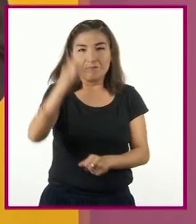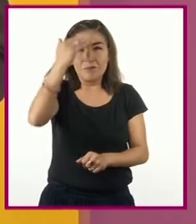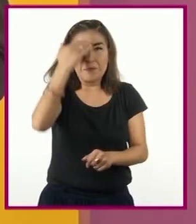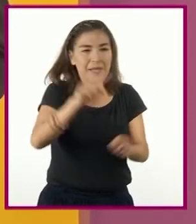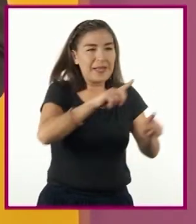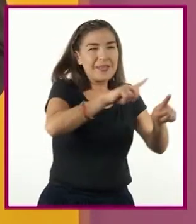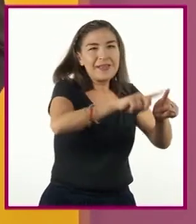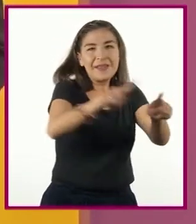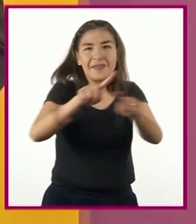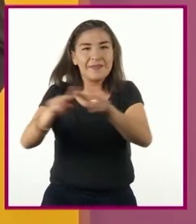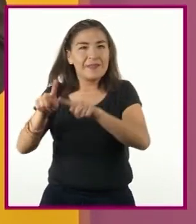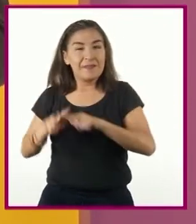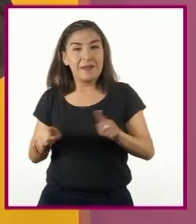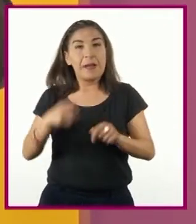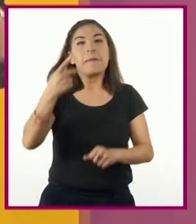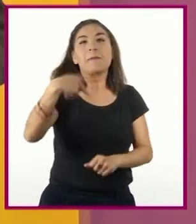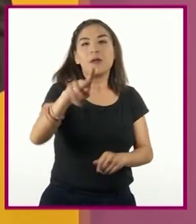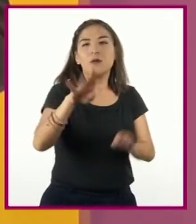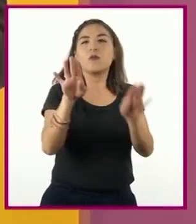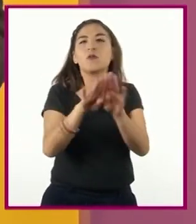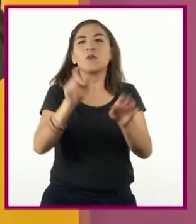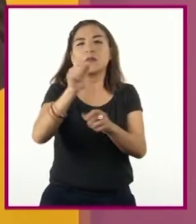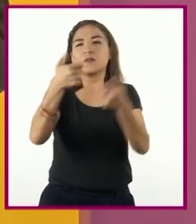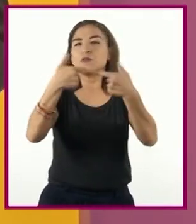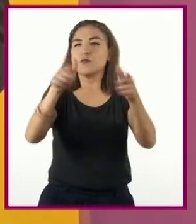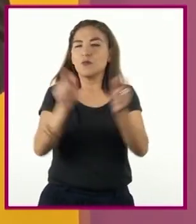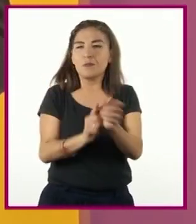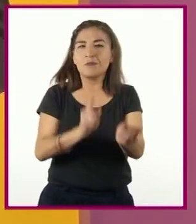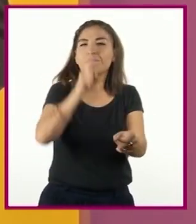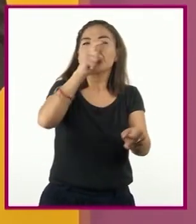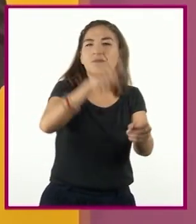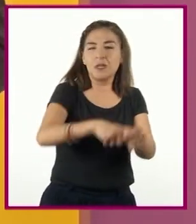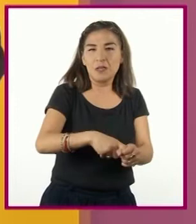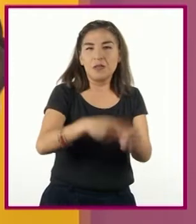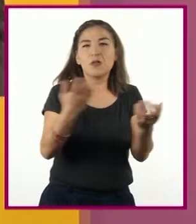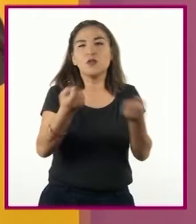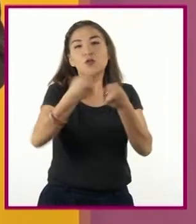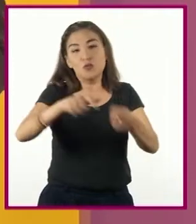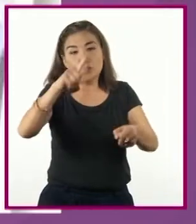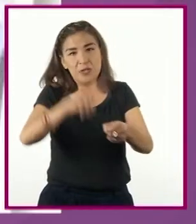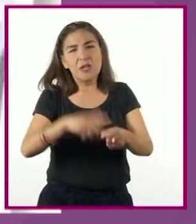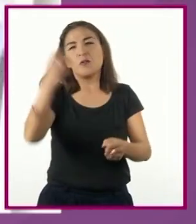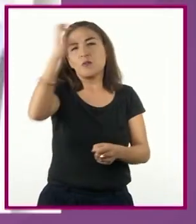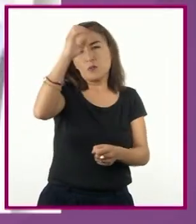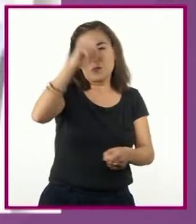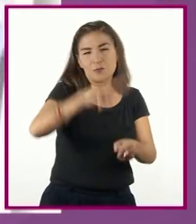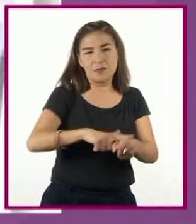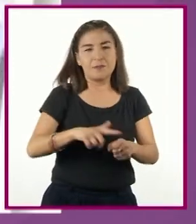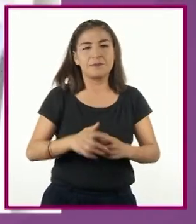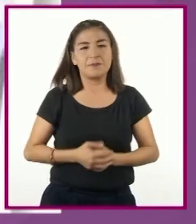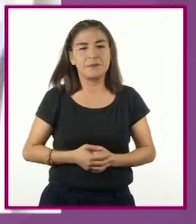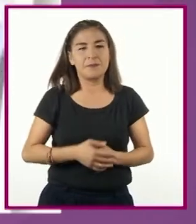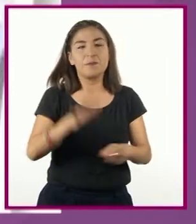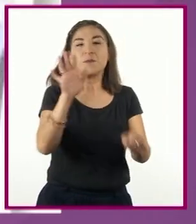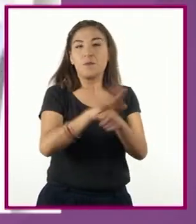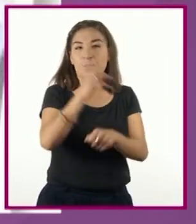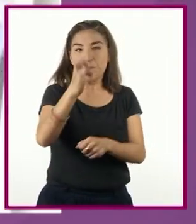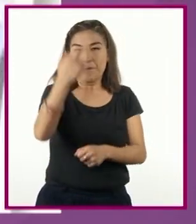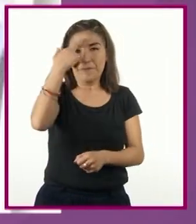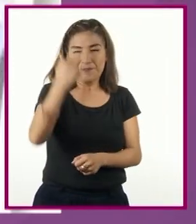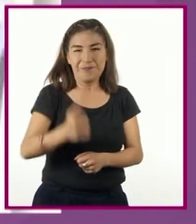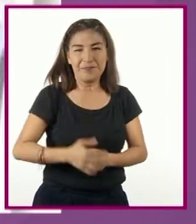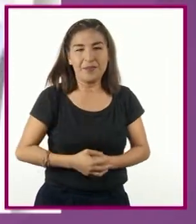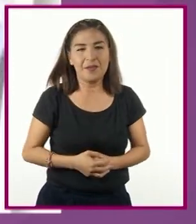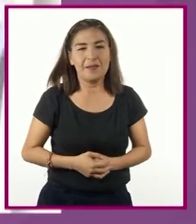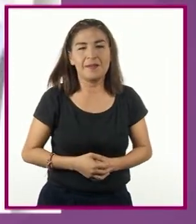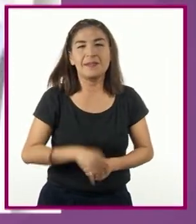diferente, pero a la vez como integrante de un grupo, ya sea social o cultural. Por lo tanto, en la